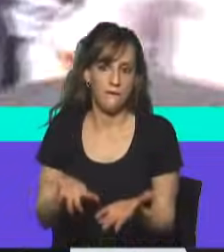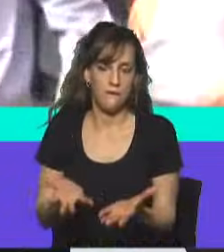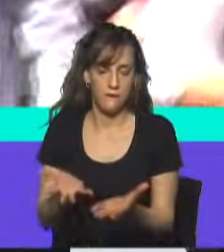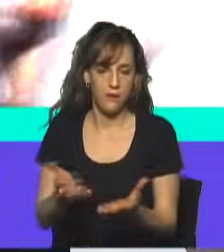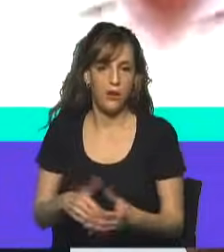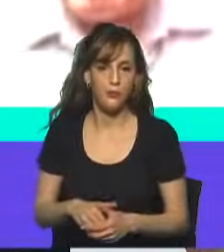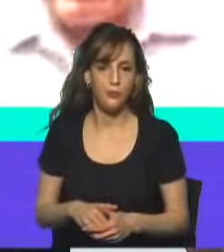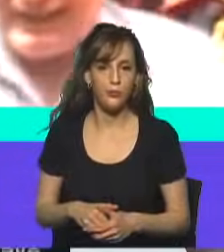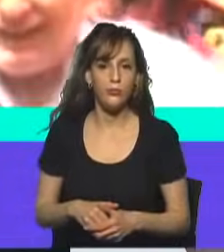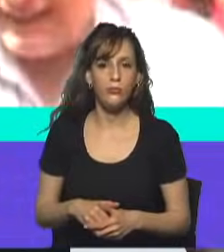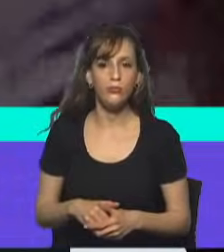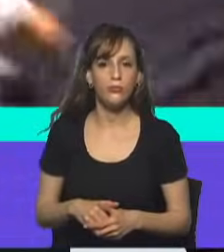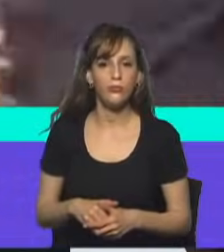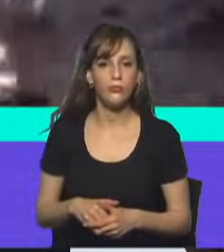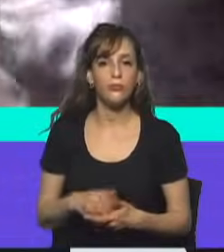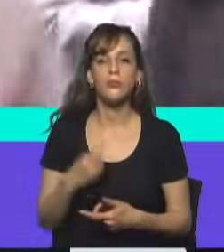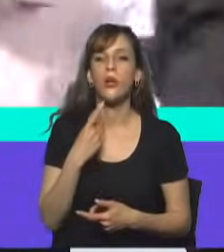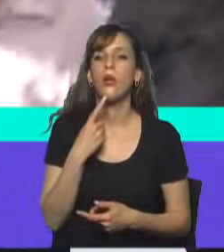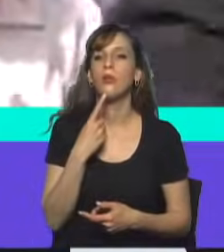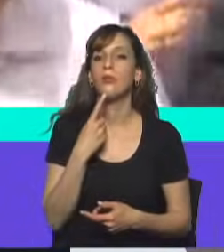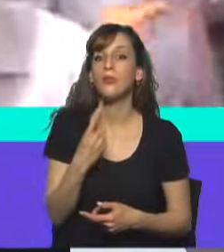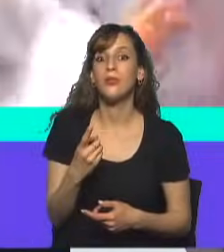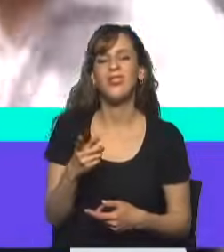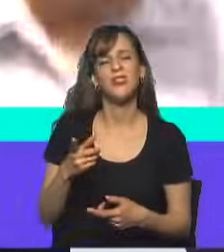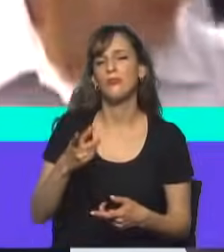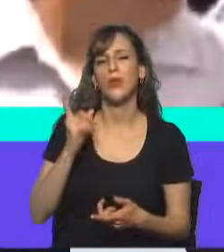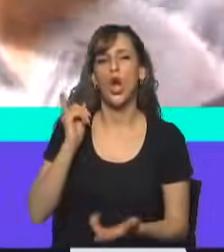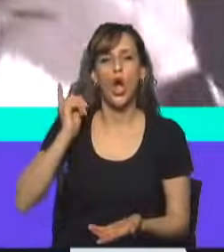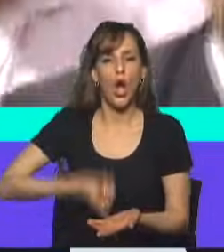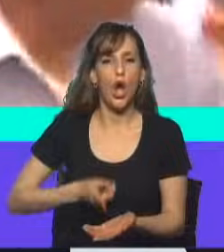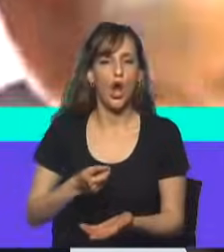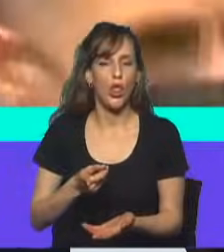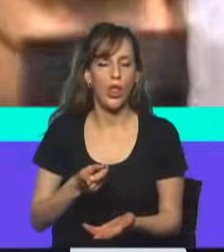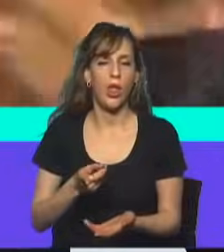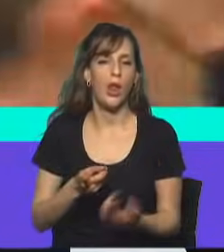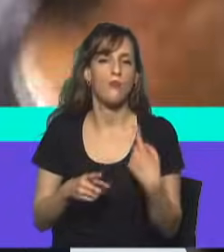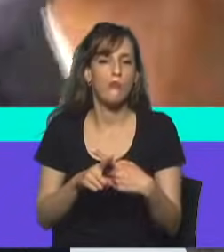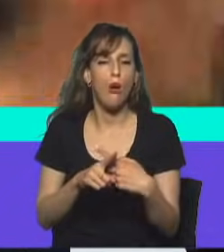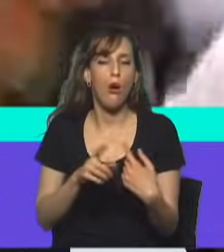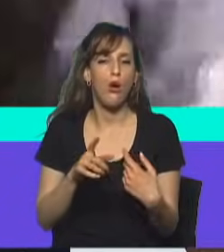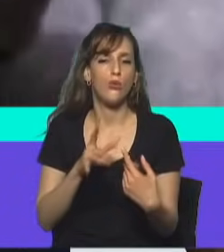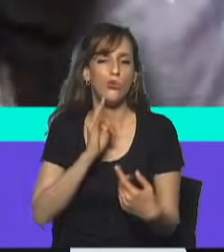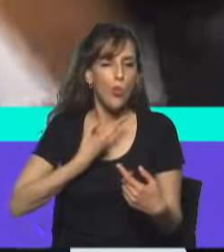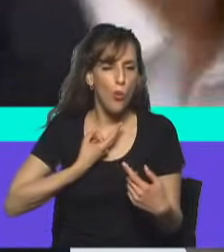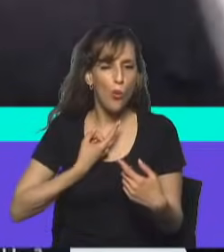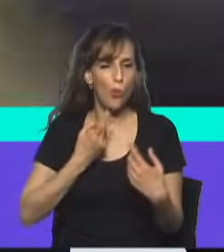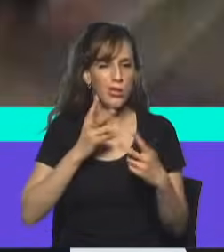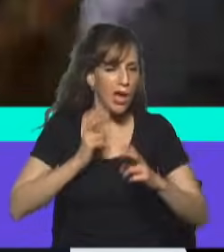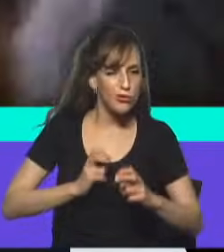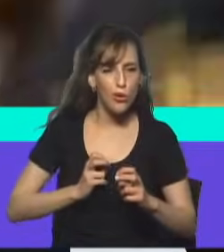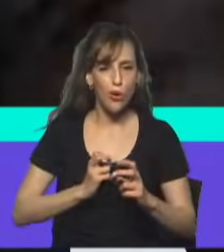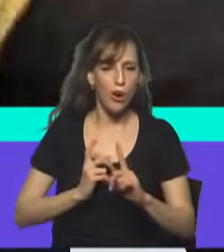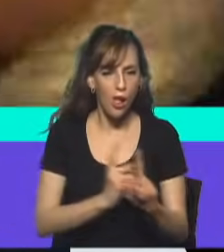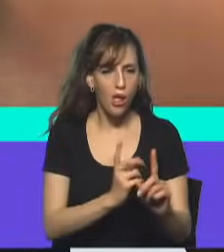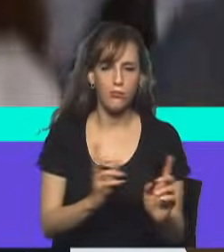la realización ni la orden de realizar tareas de inteligencia y calificando de inepto al